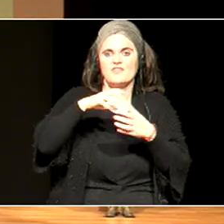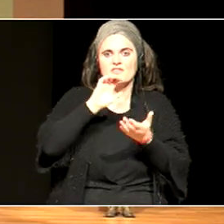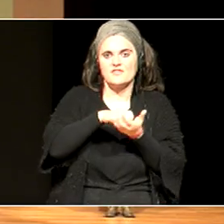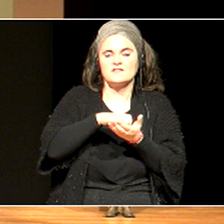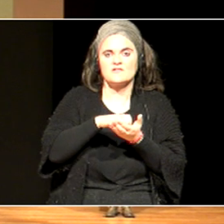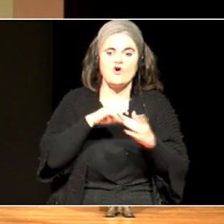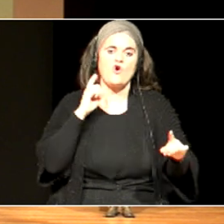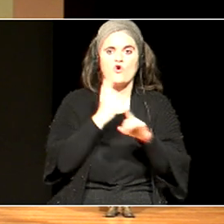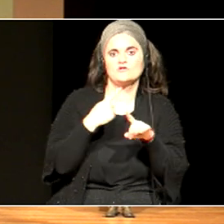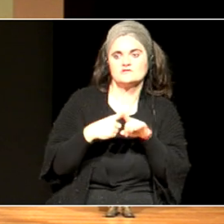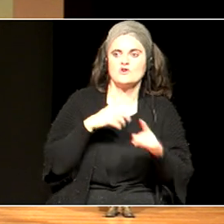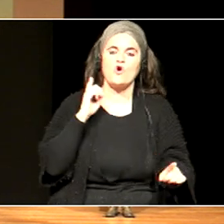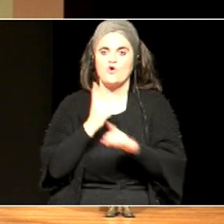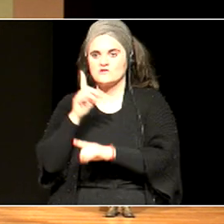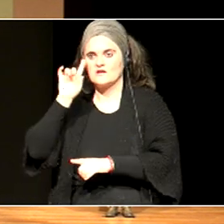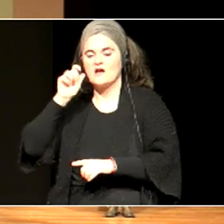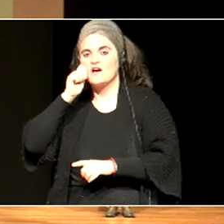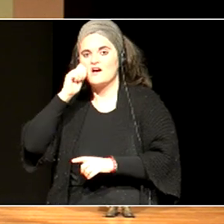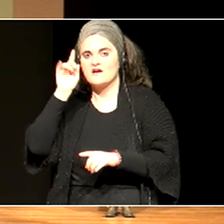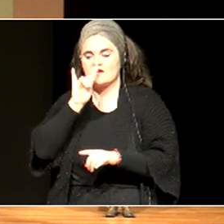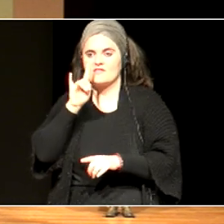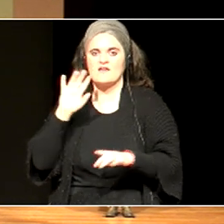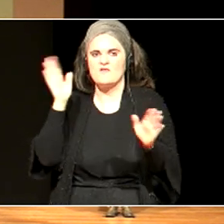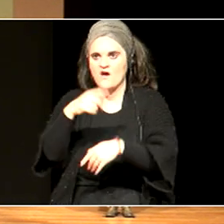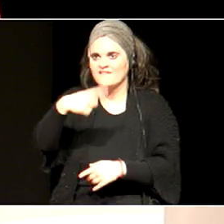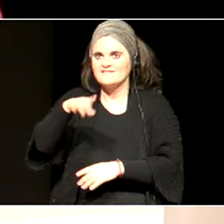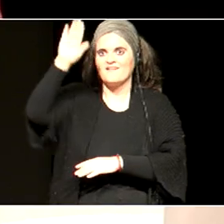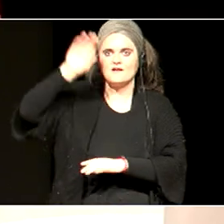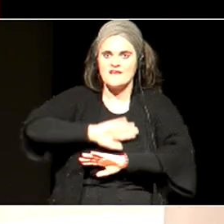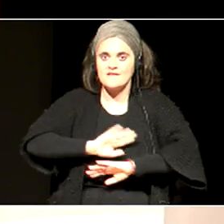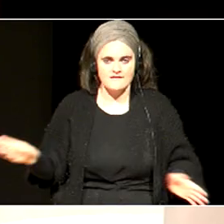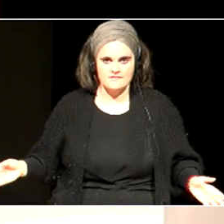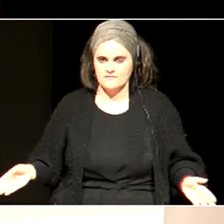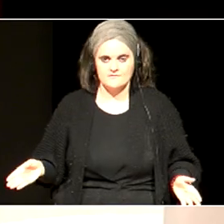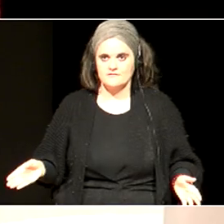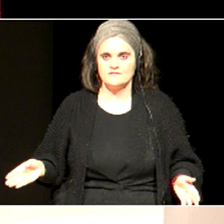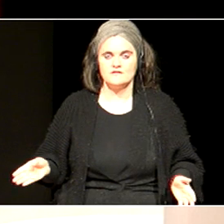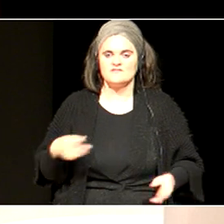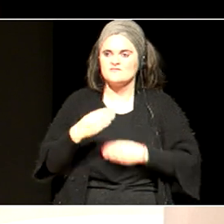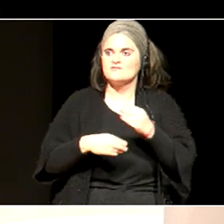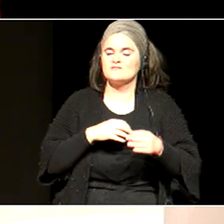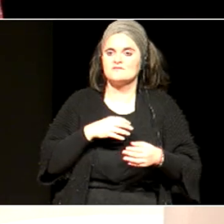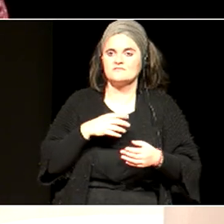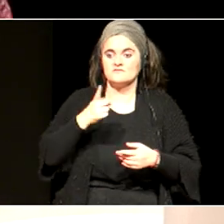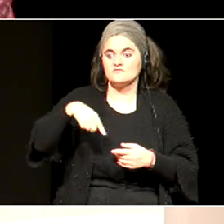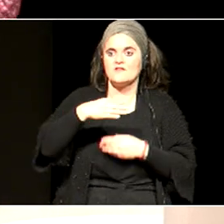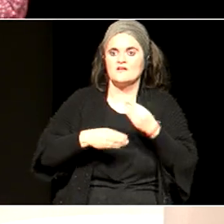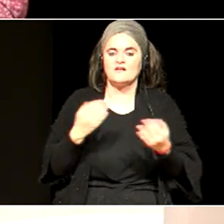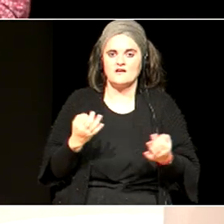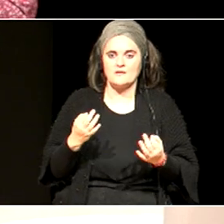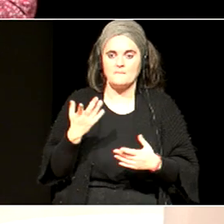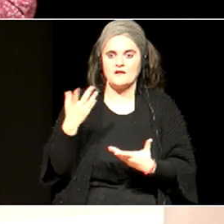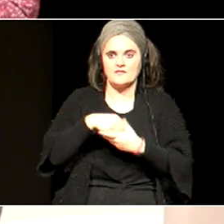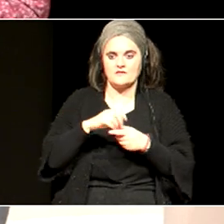homófobos ni racistas ese es un indicador hemos hecho algo para que esos libros no estén en el centro hacemos algo con respecto